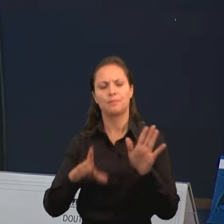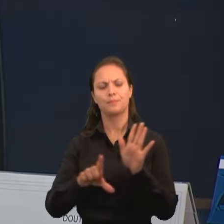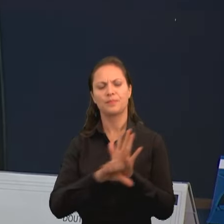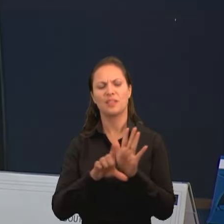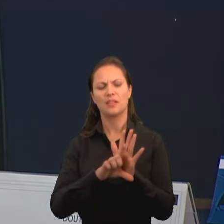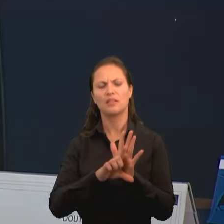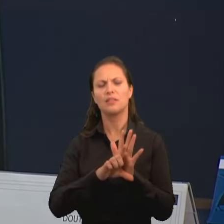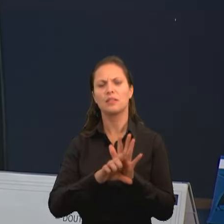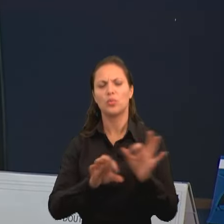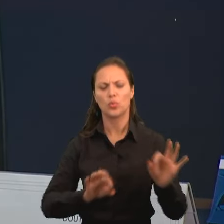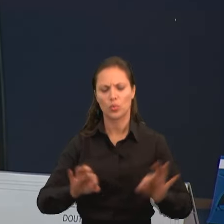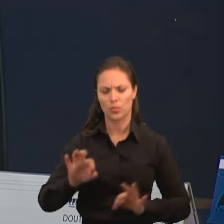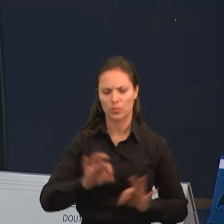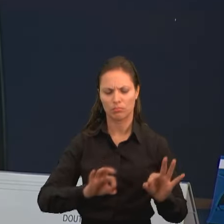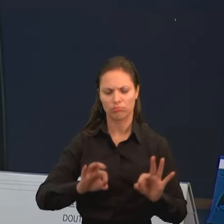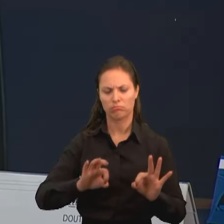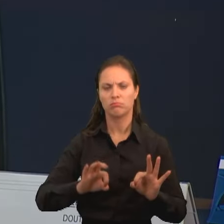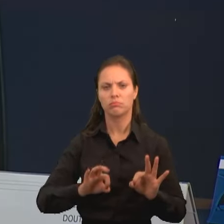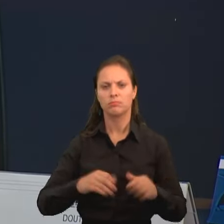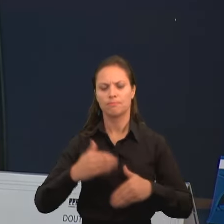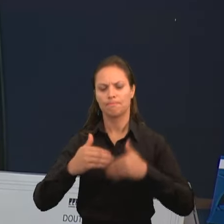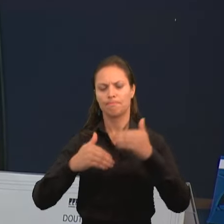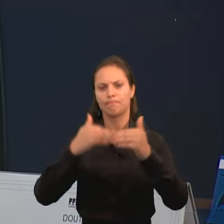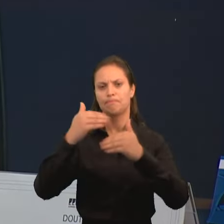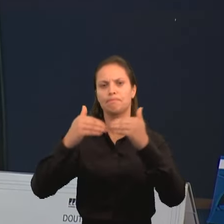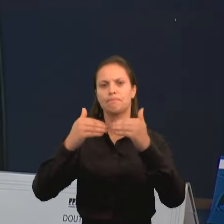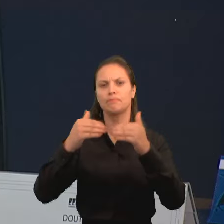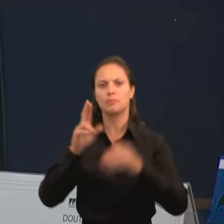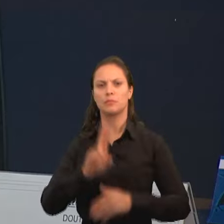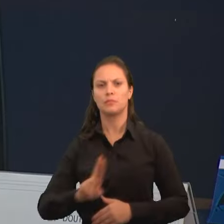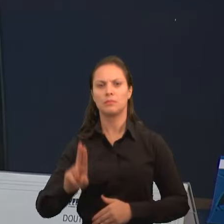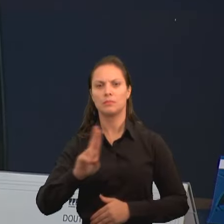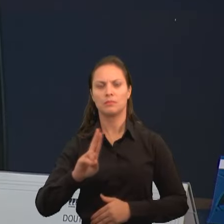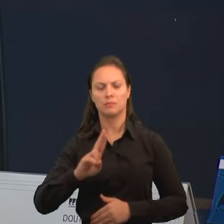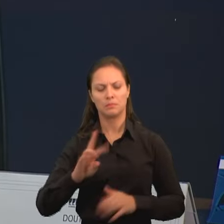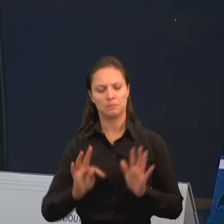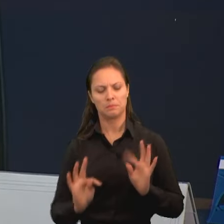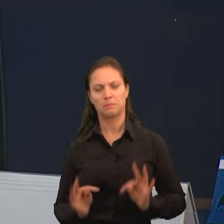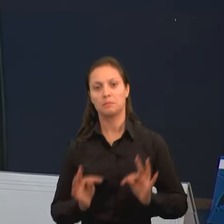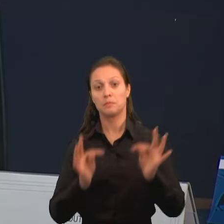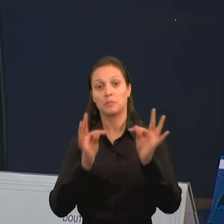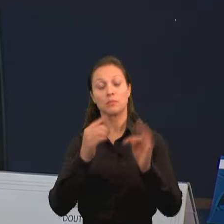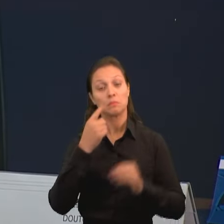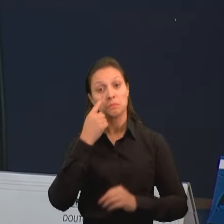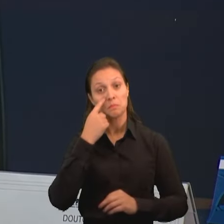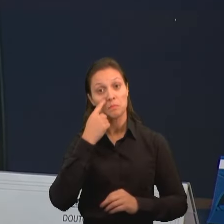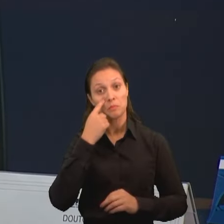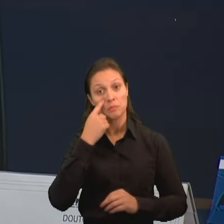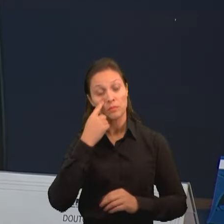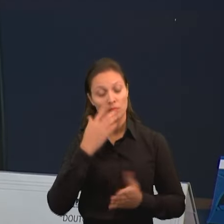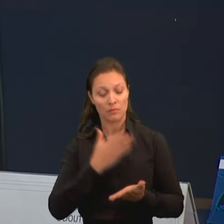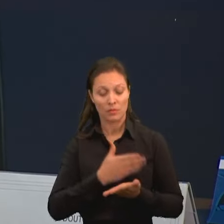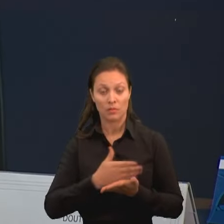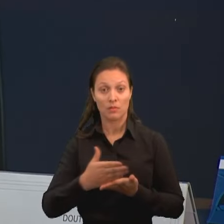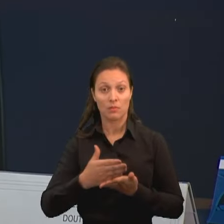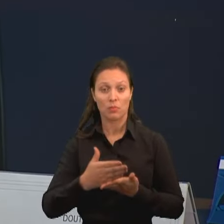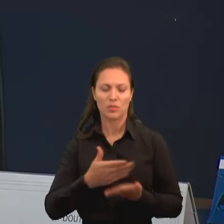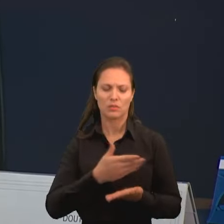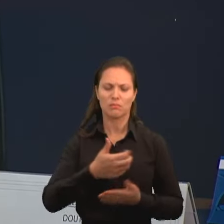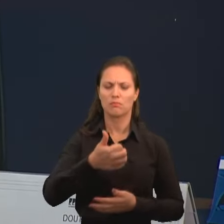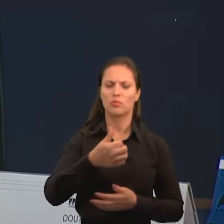elaborar directrices y principios generales, reguladores del desarrollo del uso de la tecnología. El